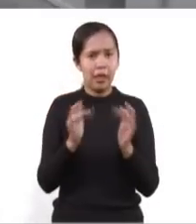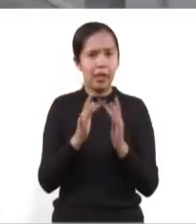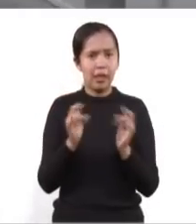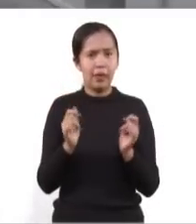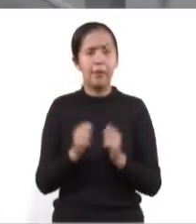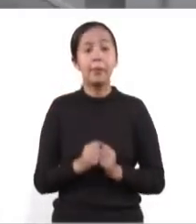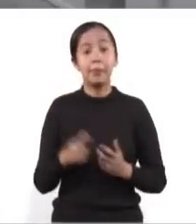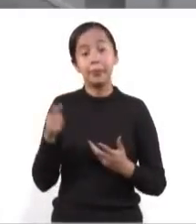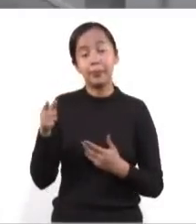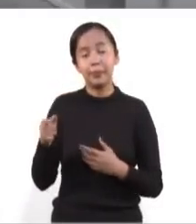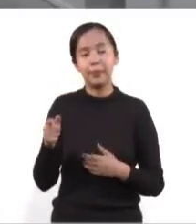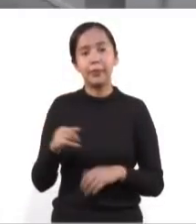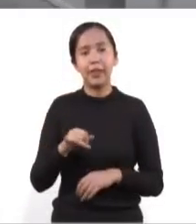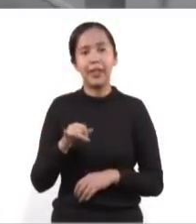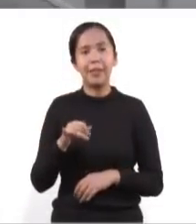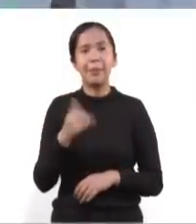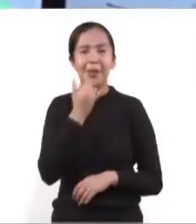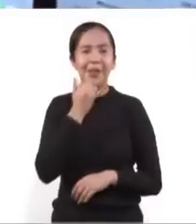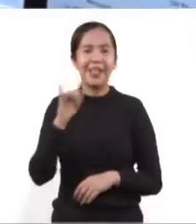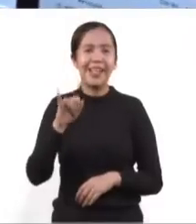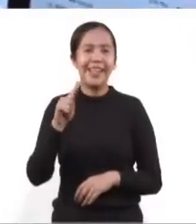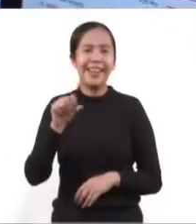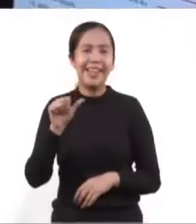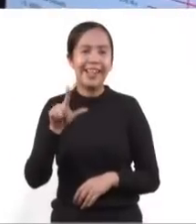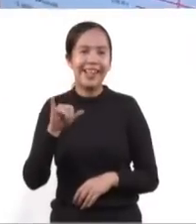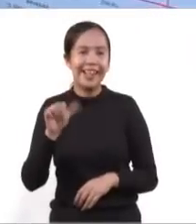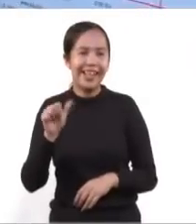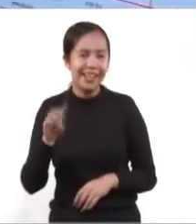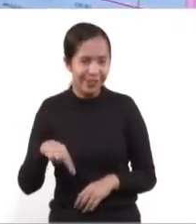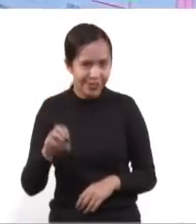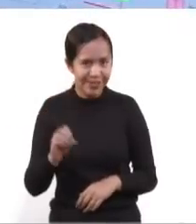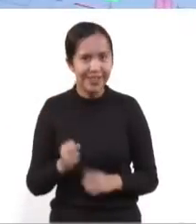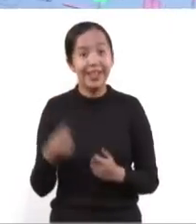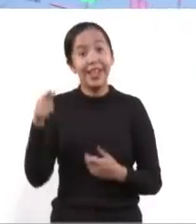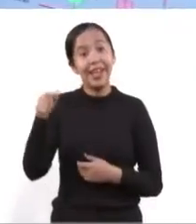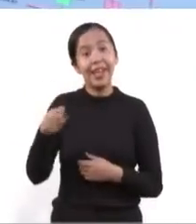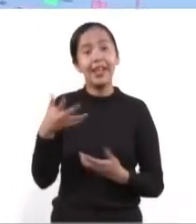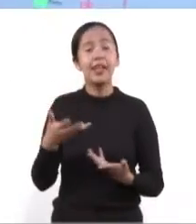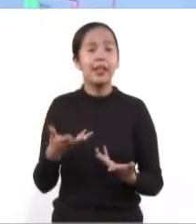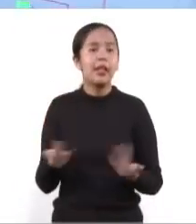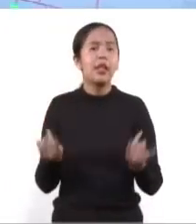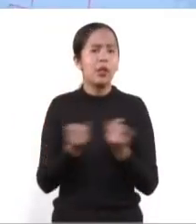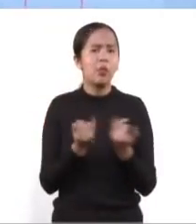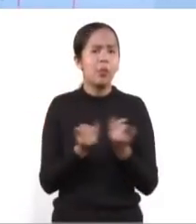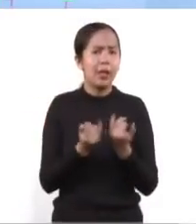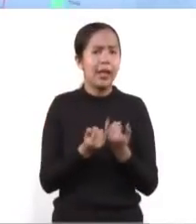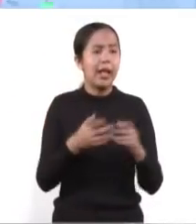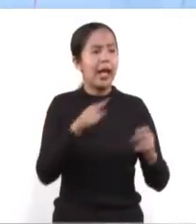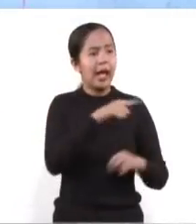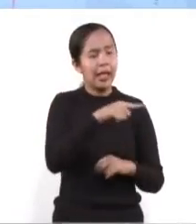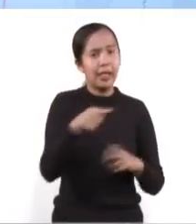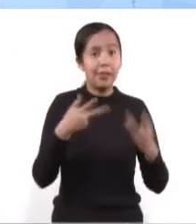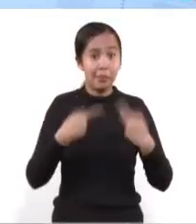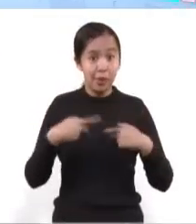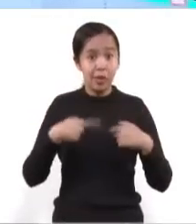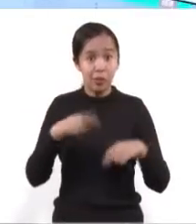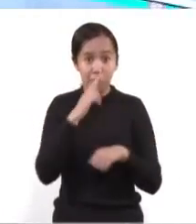nos proporcionó el ingeniero Calderón su gente, 120 personas, y estamos capacitándolos intensamente, precisamente para